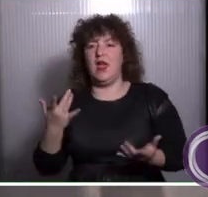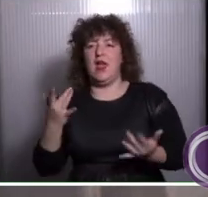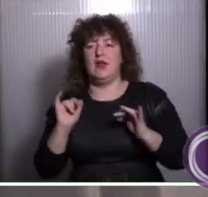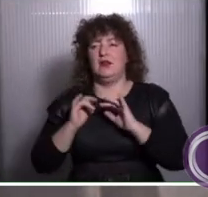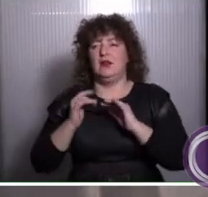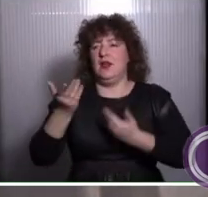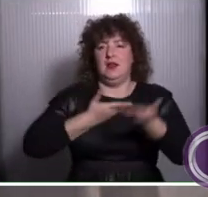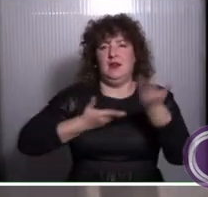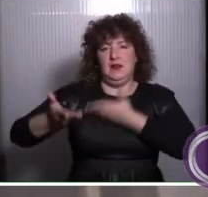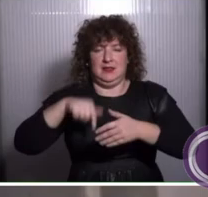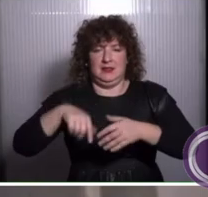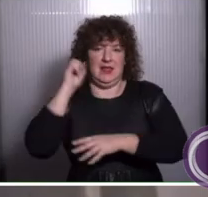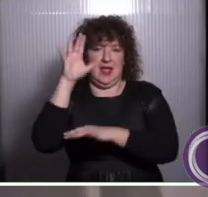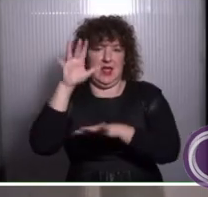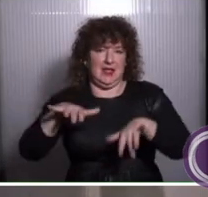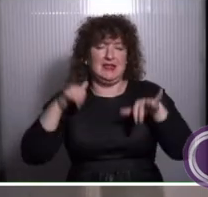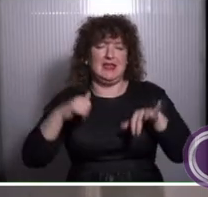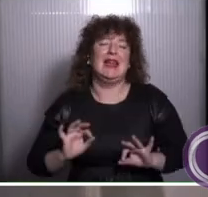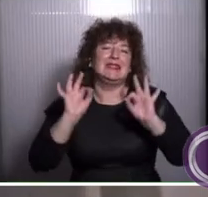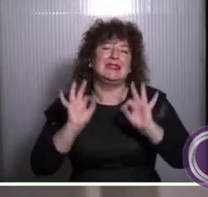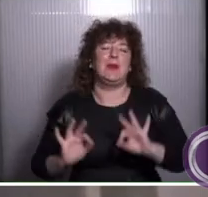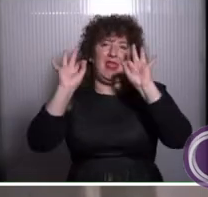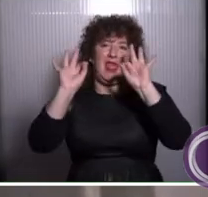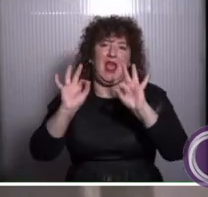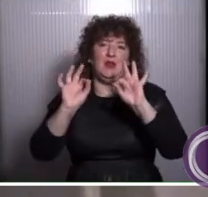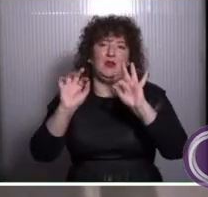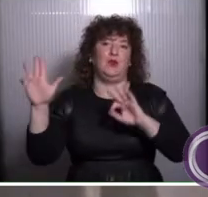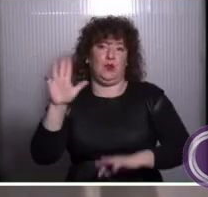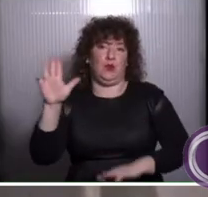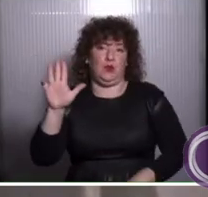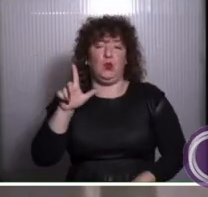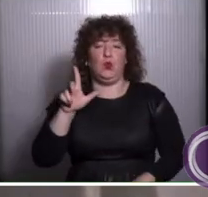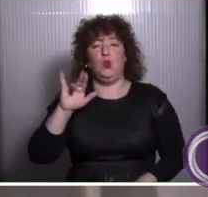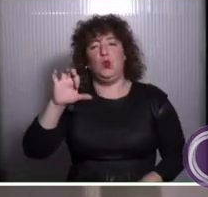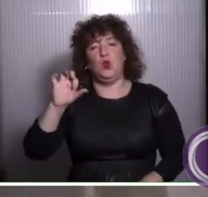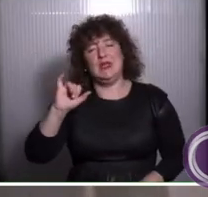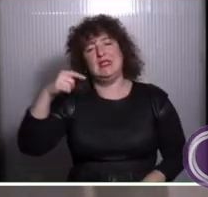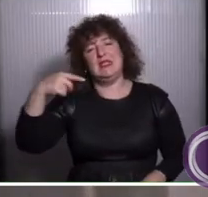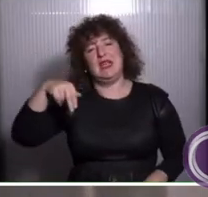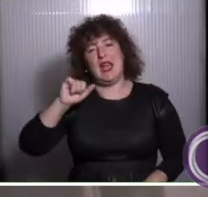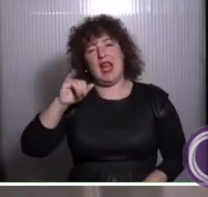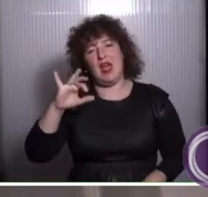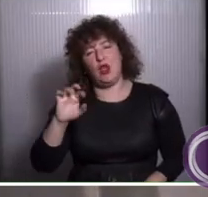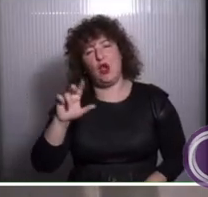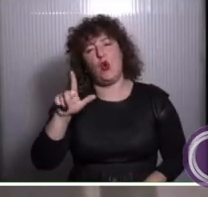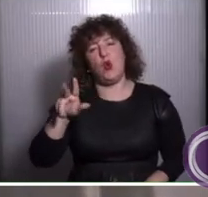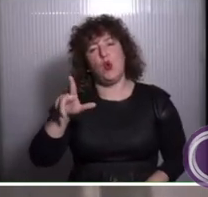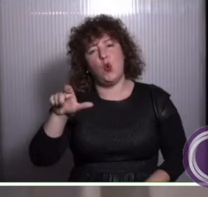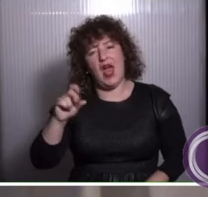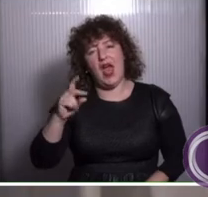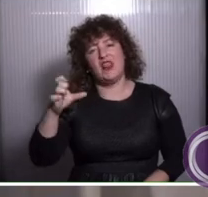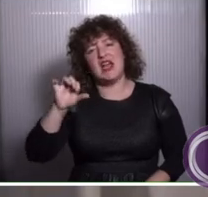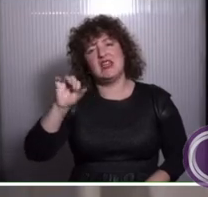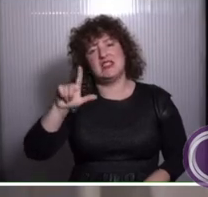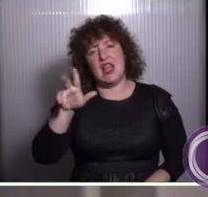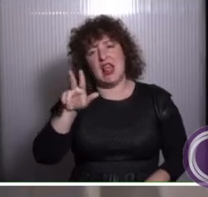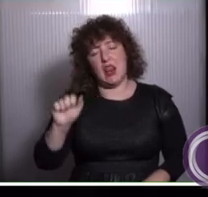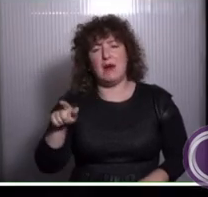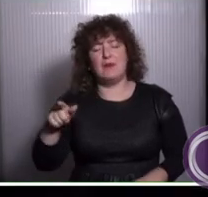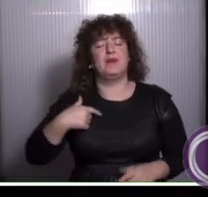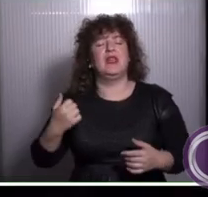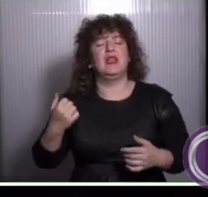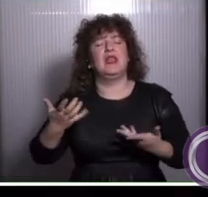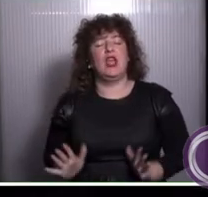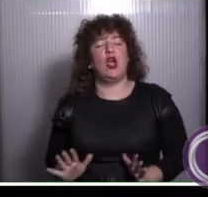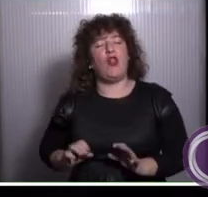vosotras este acto, y en especial con Luis Ignacio Lula da Silva, hijo de la clase trabajadora